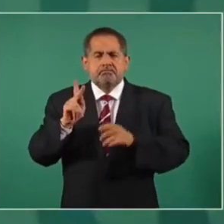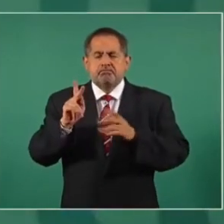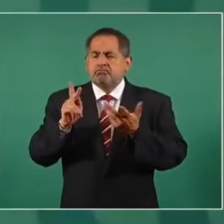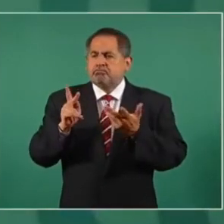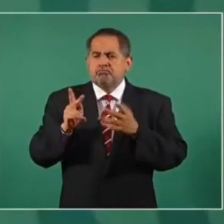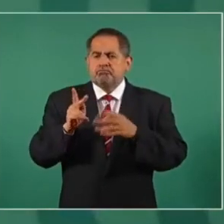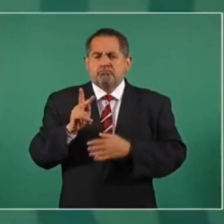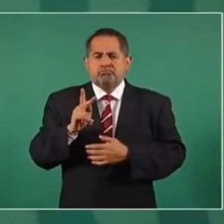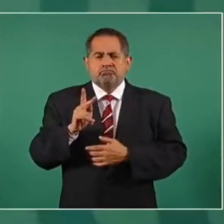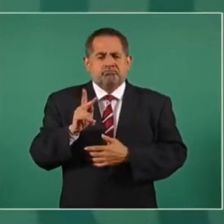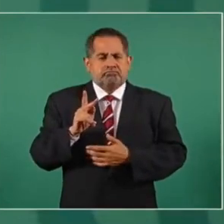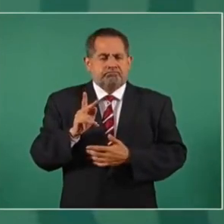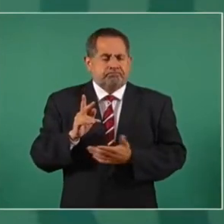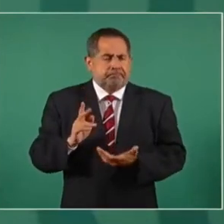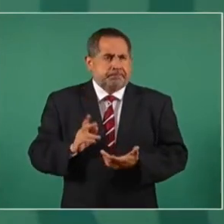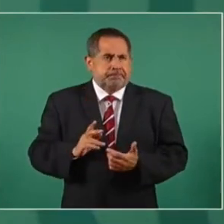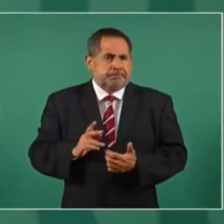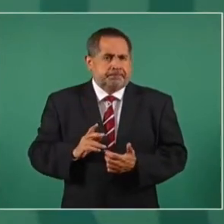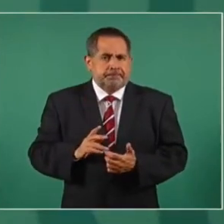es